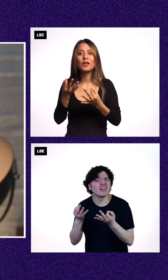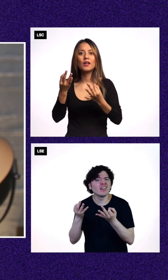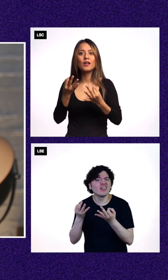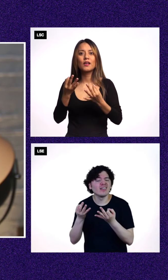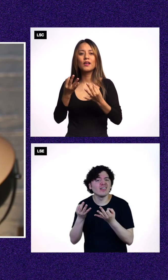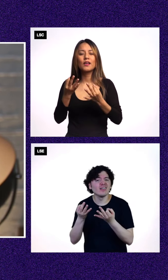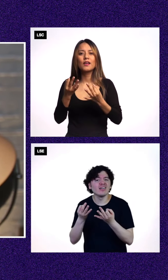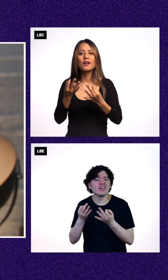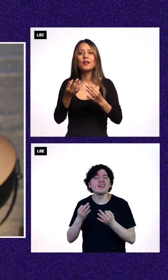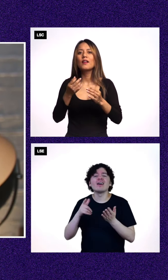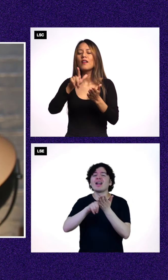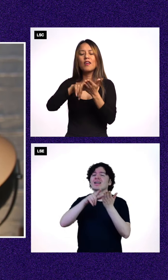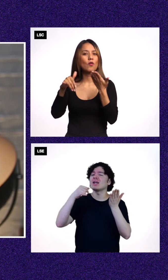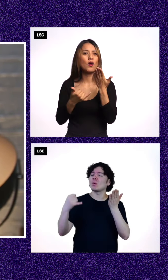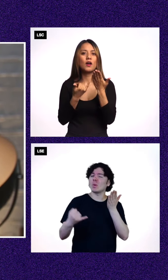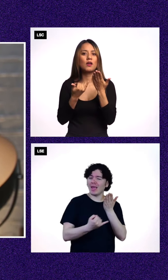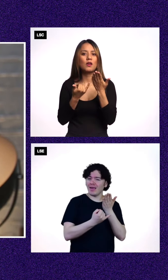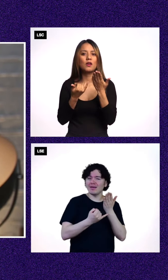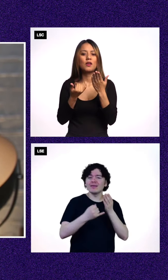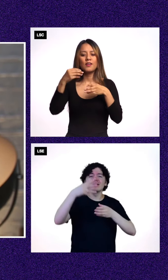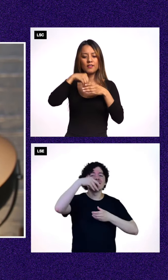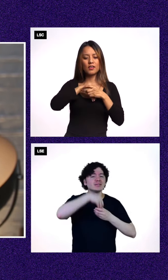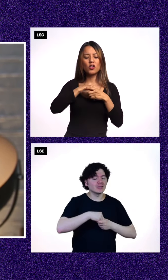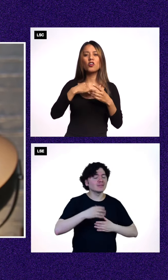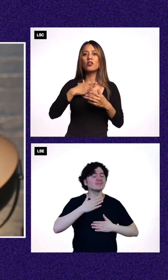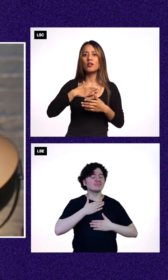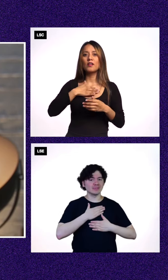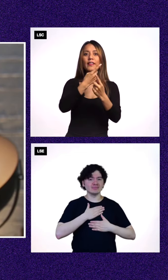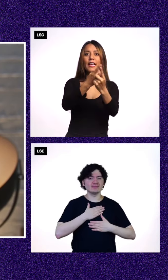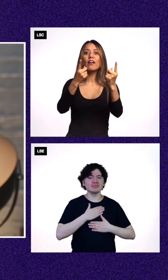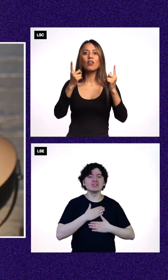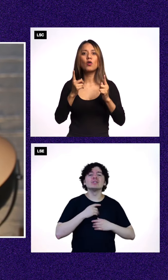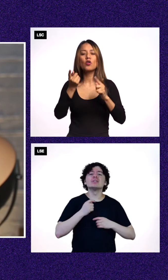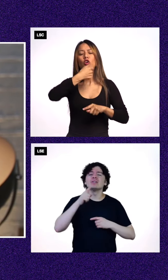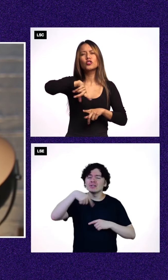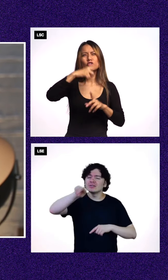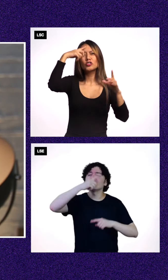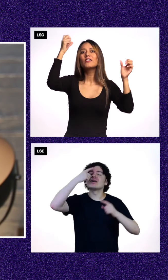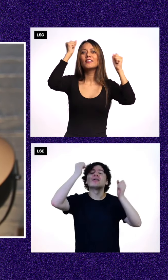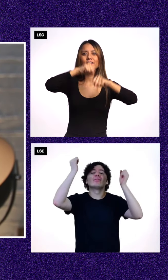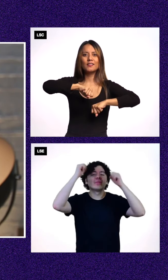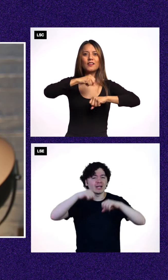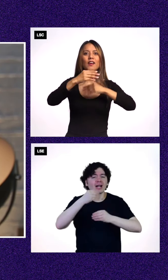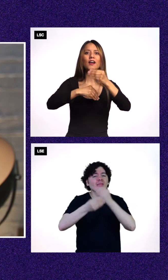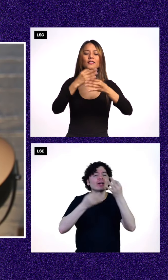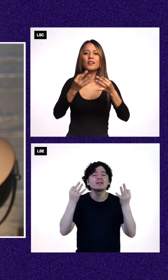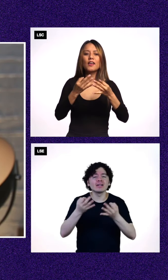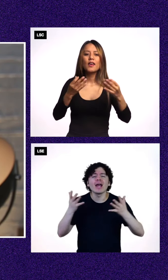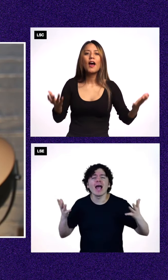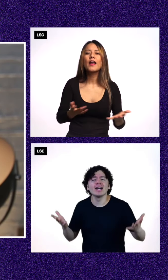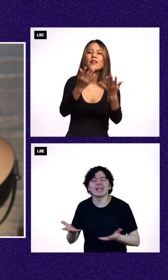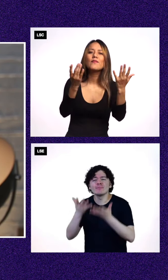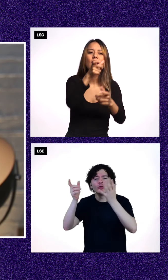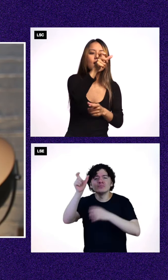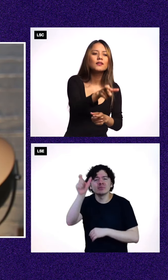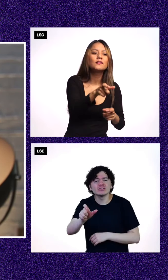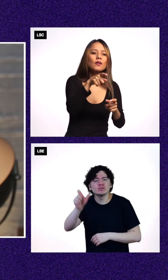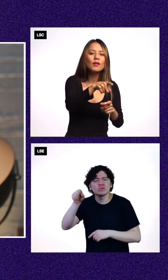lenguaje. Creo que a veces tenemos que practicarlo. Tenemos que determinarnos y decidir, voy a animar a esta